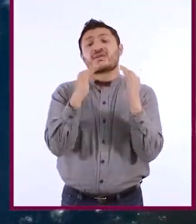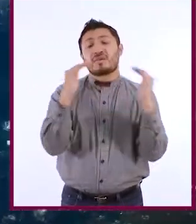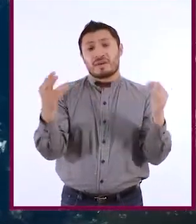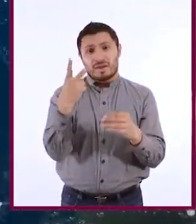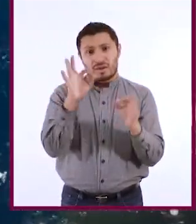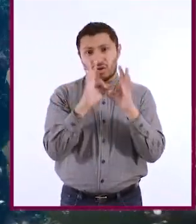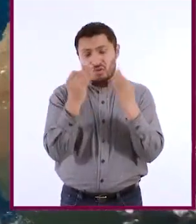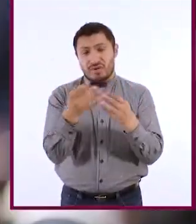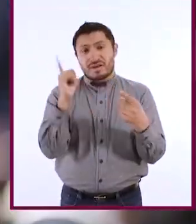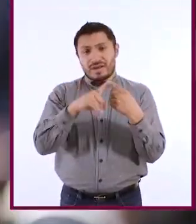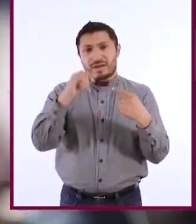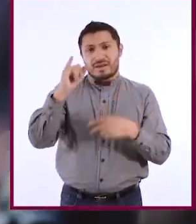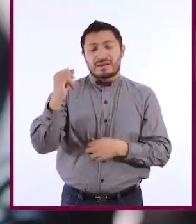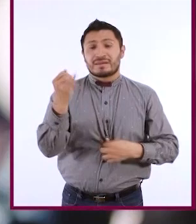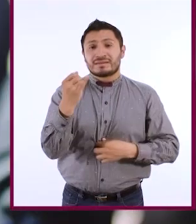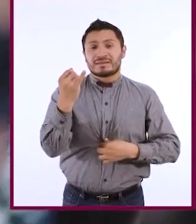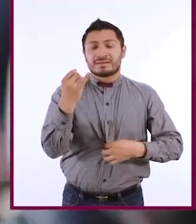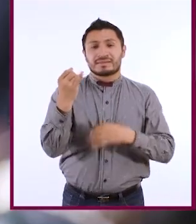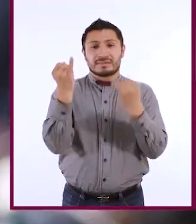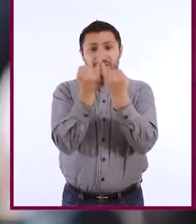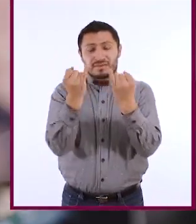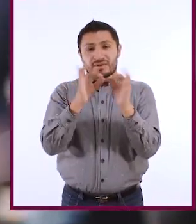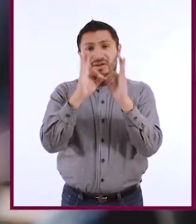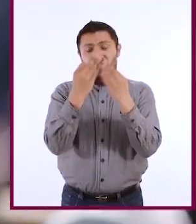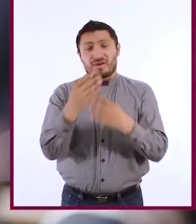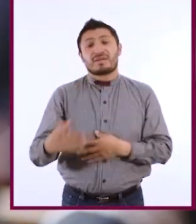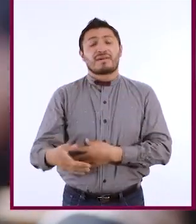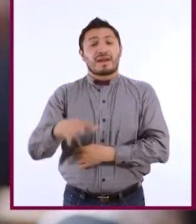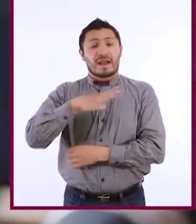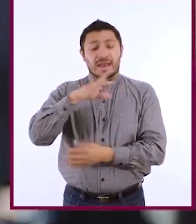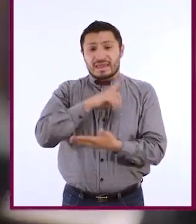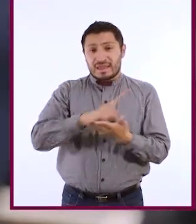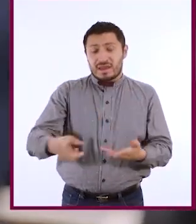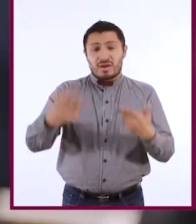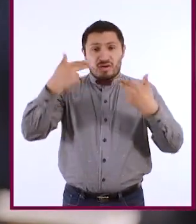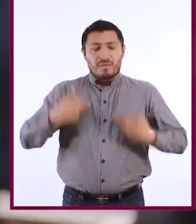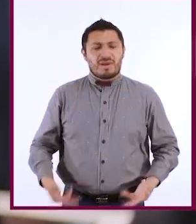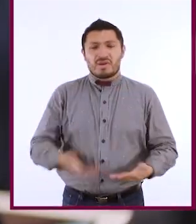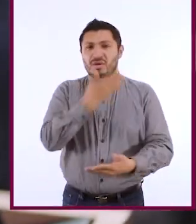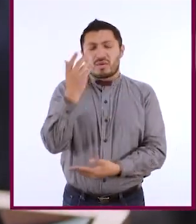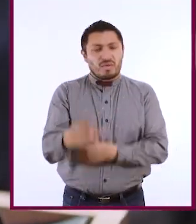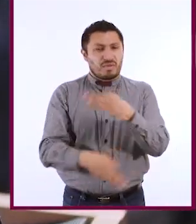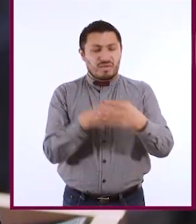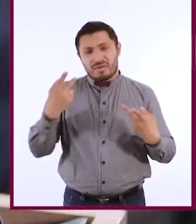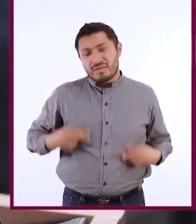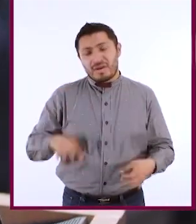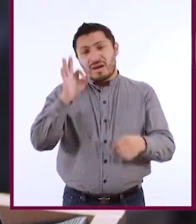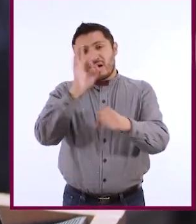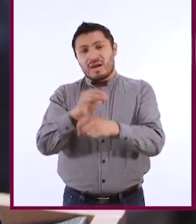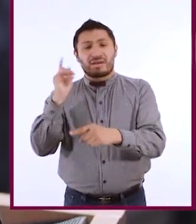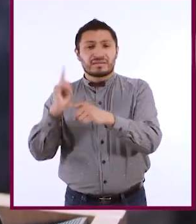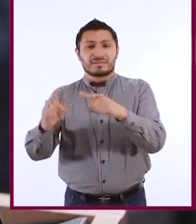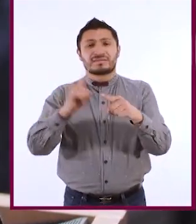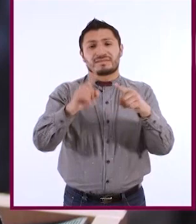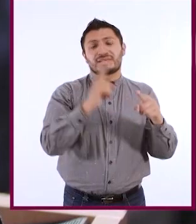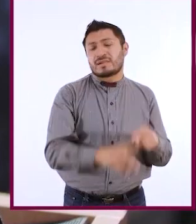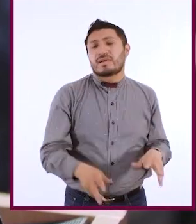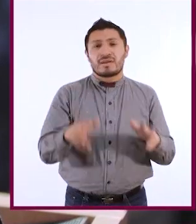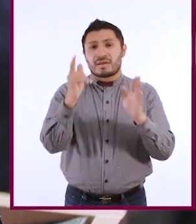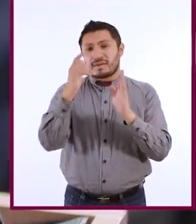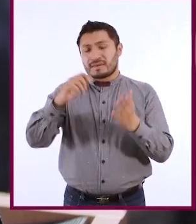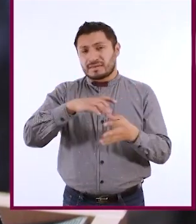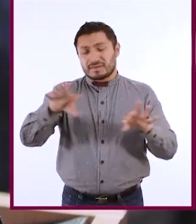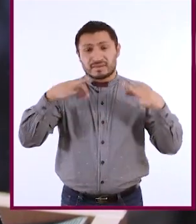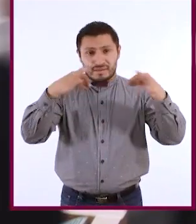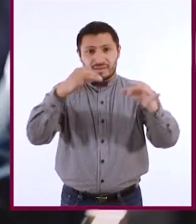La primera, la igualdad formal. Es un derecho humano común a todas las personas protegido por distintos instrumentos